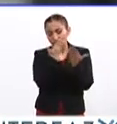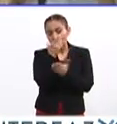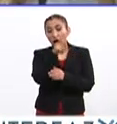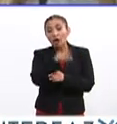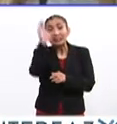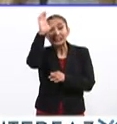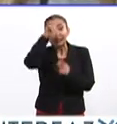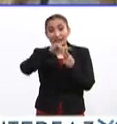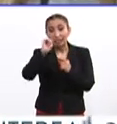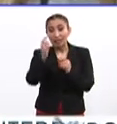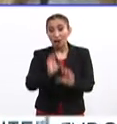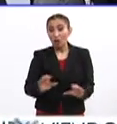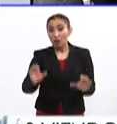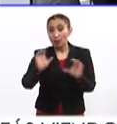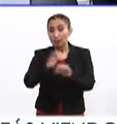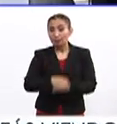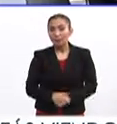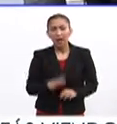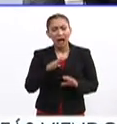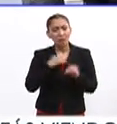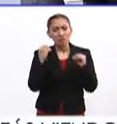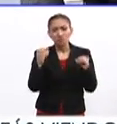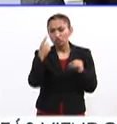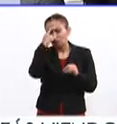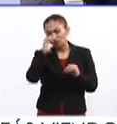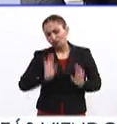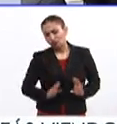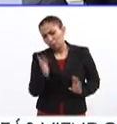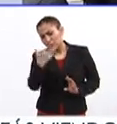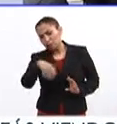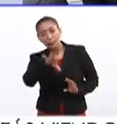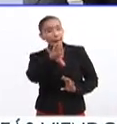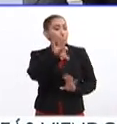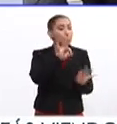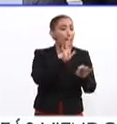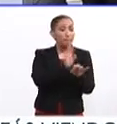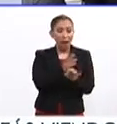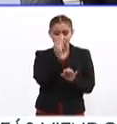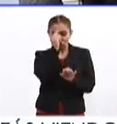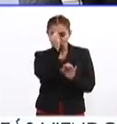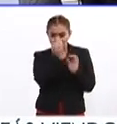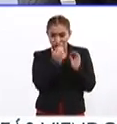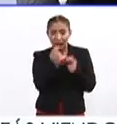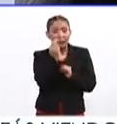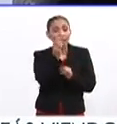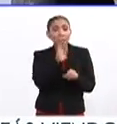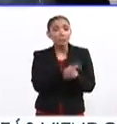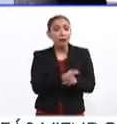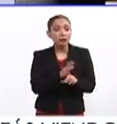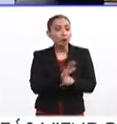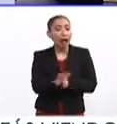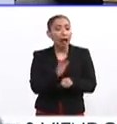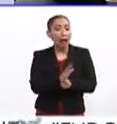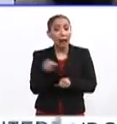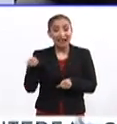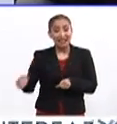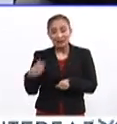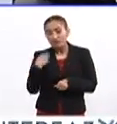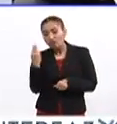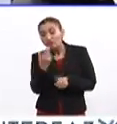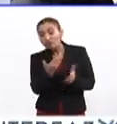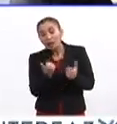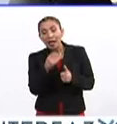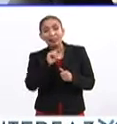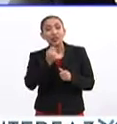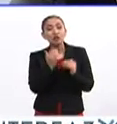relacionadas con la ciencia y la tecnología. Hay muchos perfiles que estamos buscando. Los más necesitados hoy en día en el mercado son